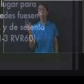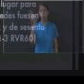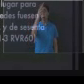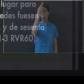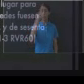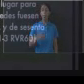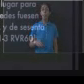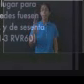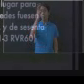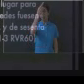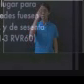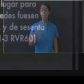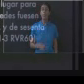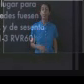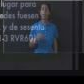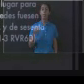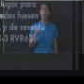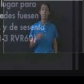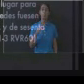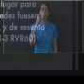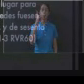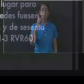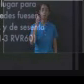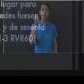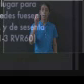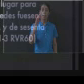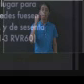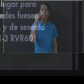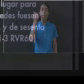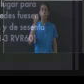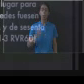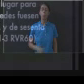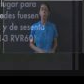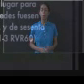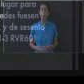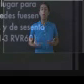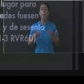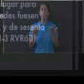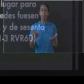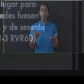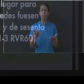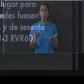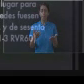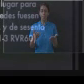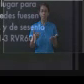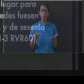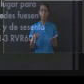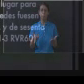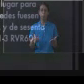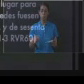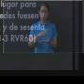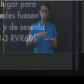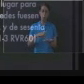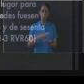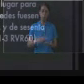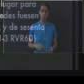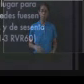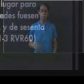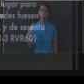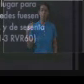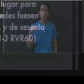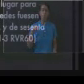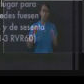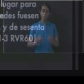buscar en la casa de los archivos donde guardaban los tesoros. Ahí en Babilonia fue hallado en Acmeta, en el